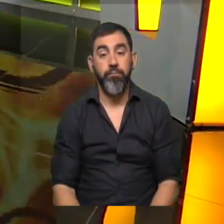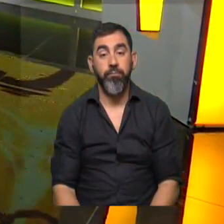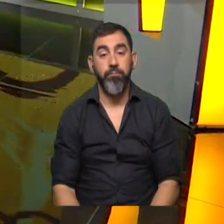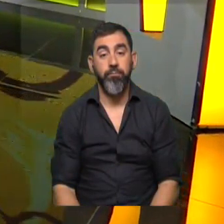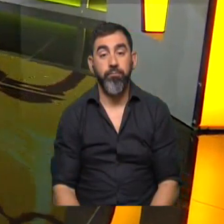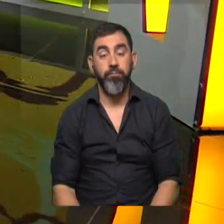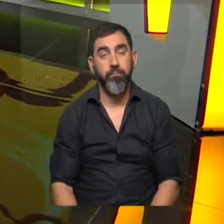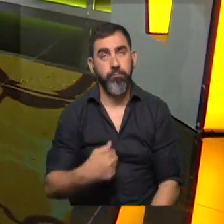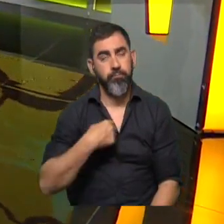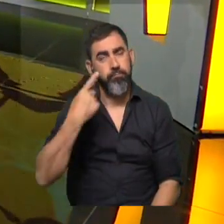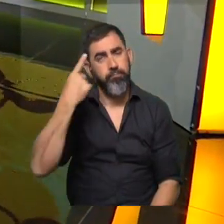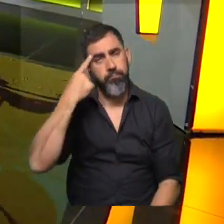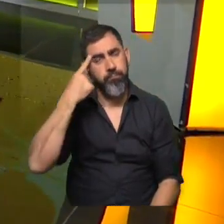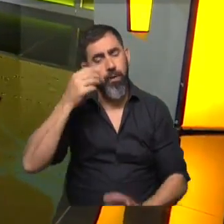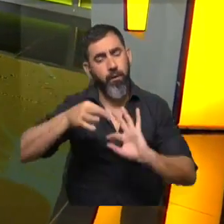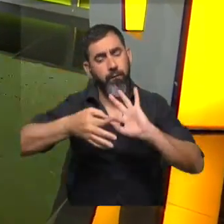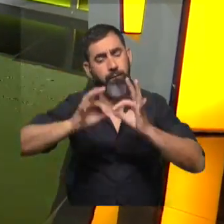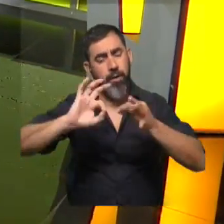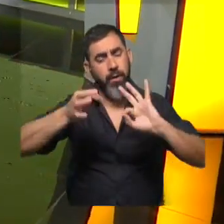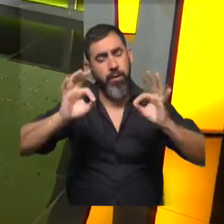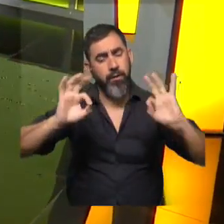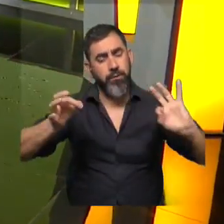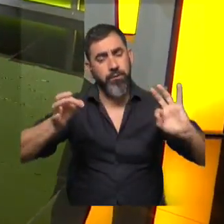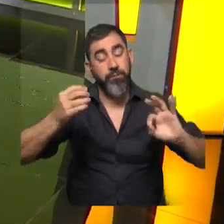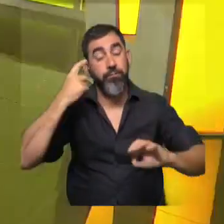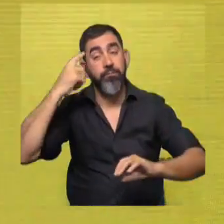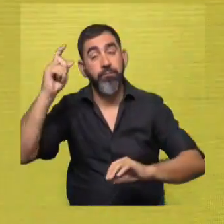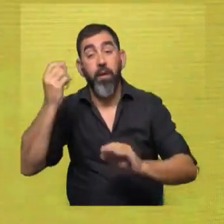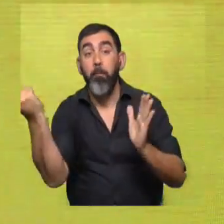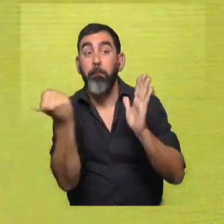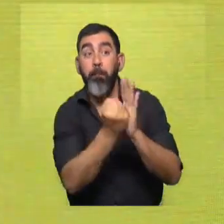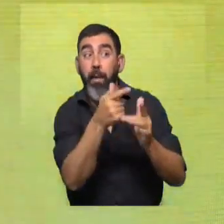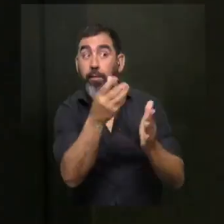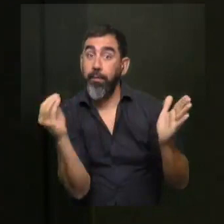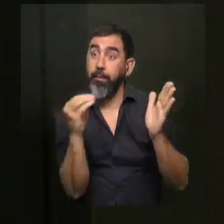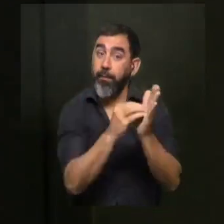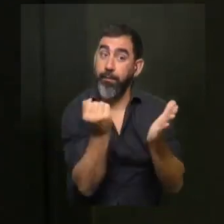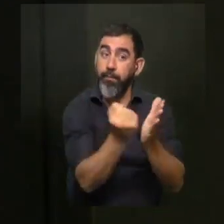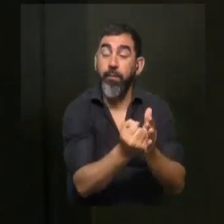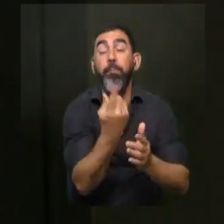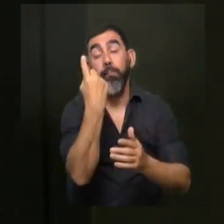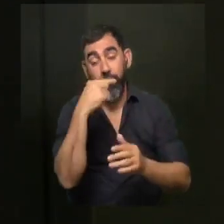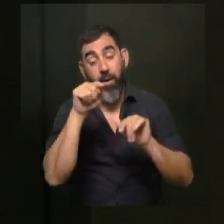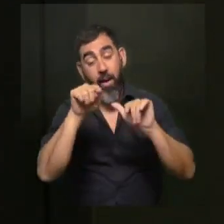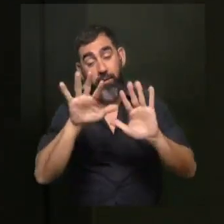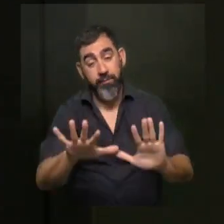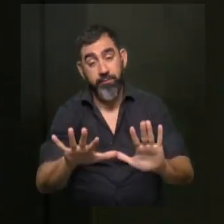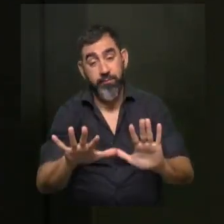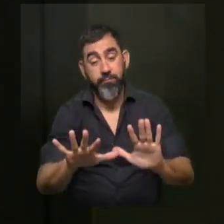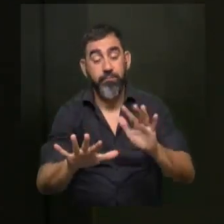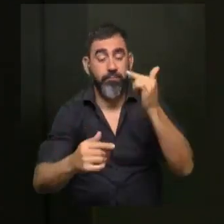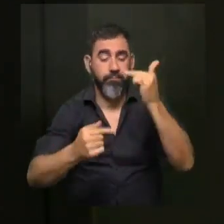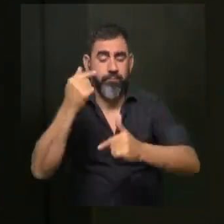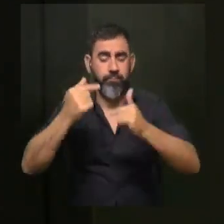Me vino a la mente una frase tonta que decimos muchas veces cuando a alguien se le ocurre algo, dicen patentalo. Patentalo, ¿no? Claro. exactamente. Bueno, de eso se trata, este universo